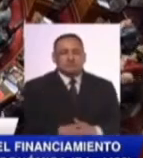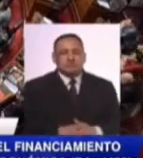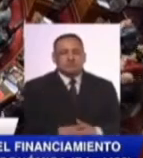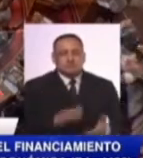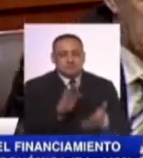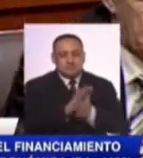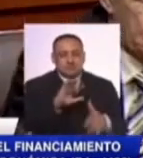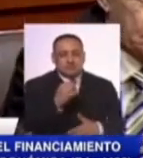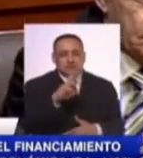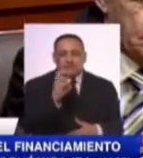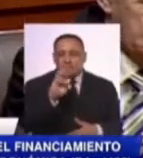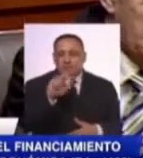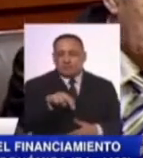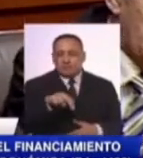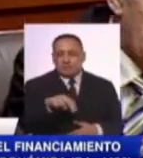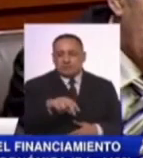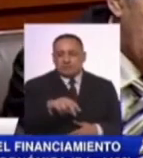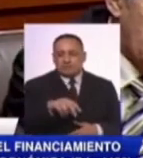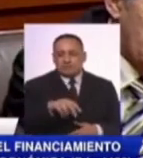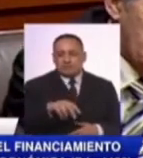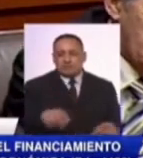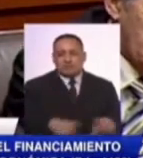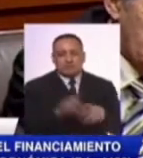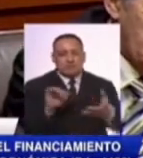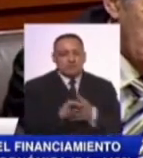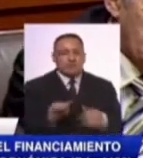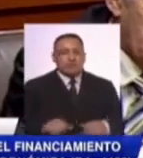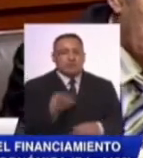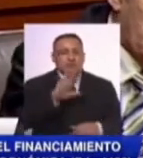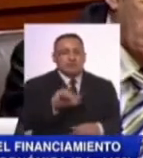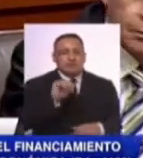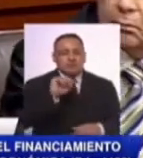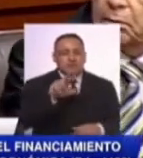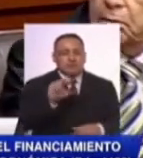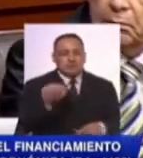ahorita se me ha ido el nombre, quien fue presidente del Consejo de Ministros, el último presidente.